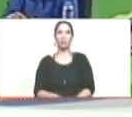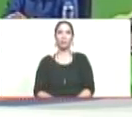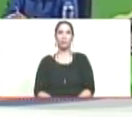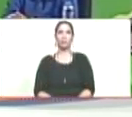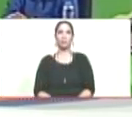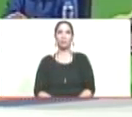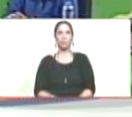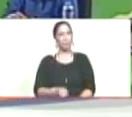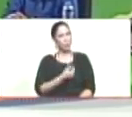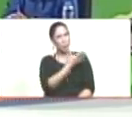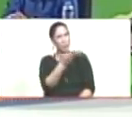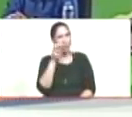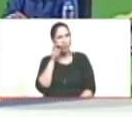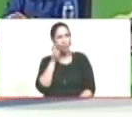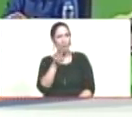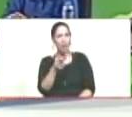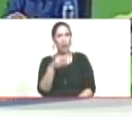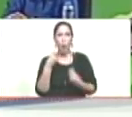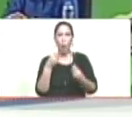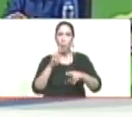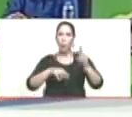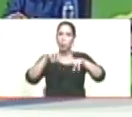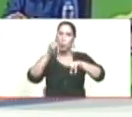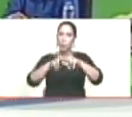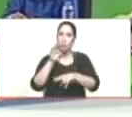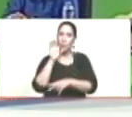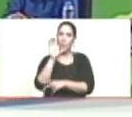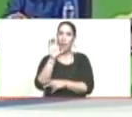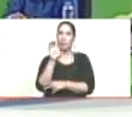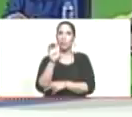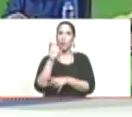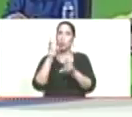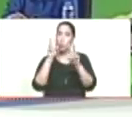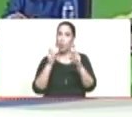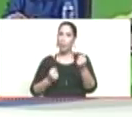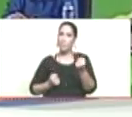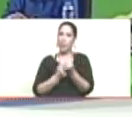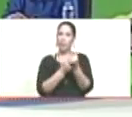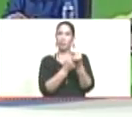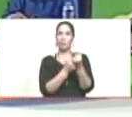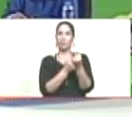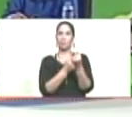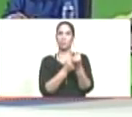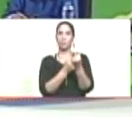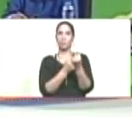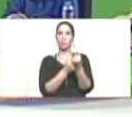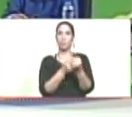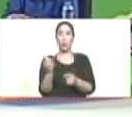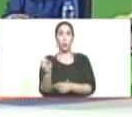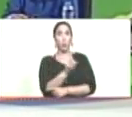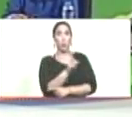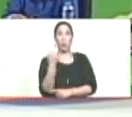¿No se dan cuenta que estamos construyendo un país desde nuevas bases que no tenía?